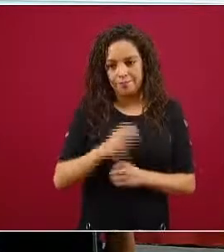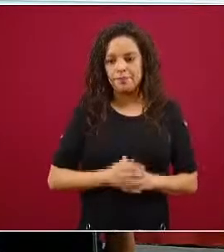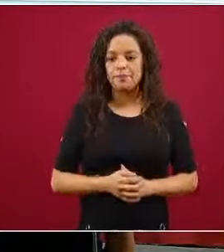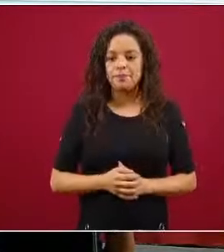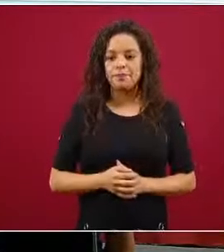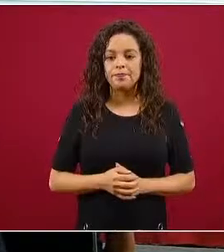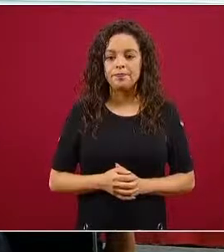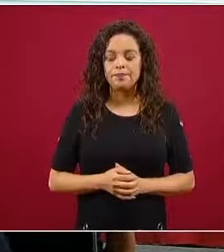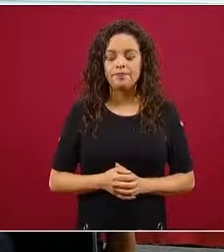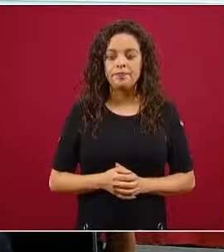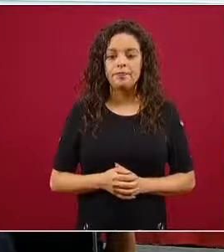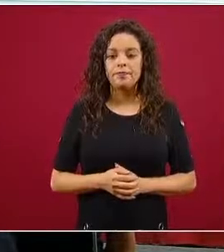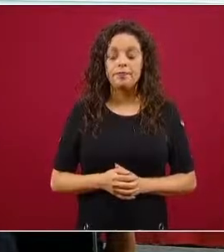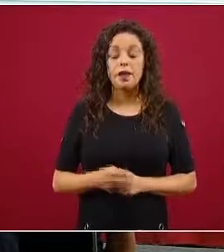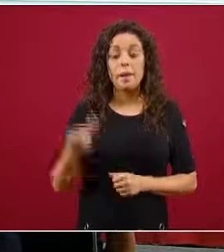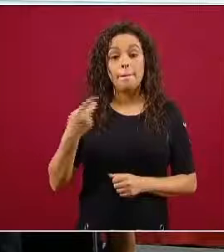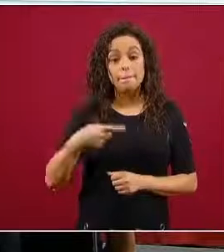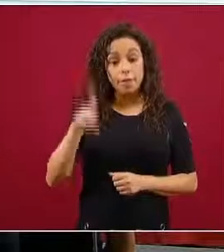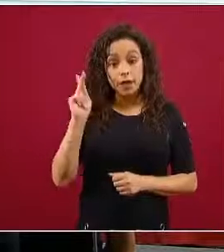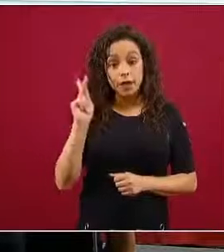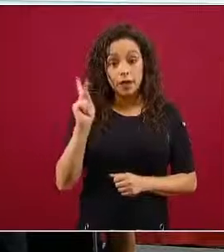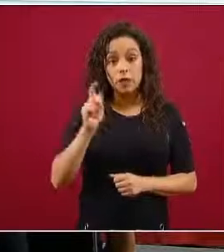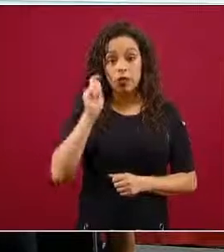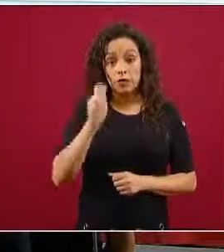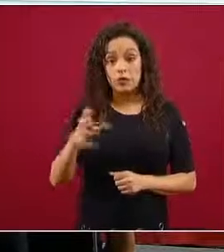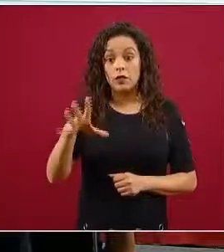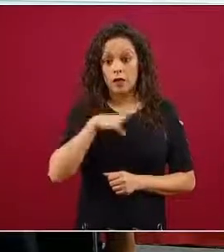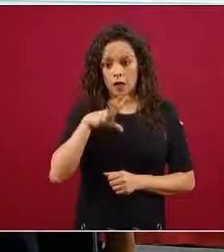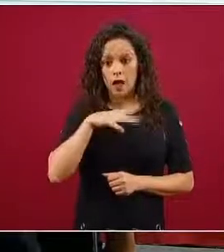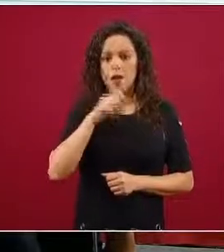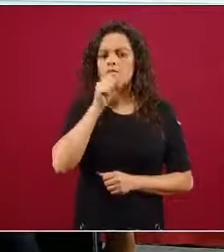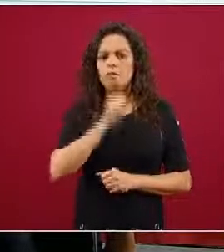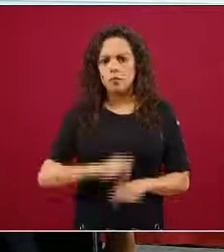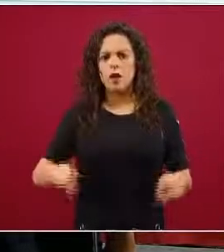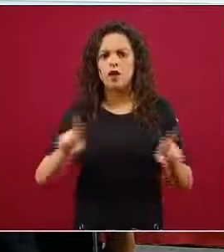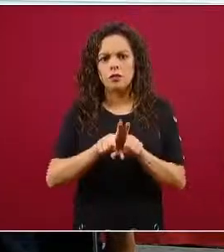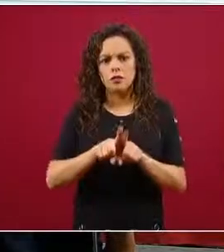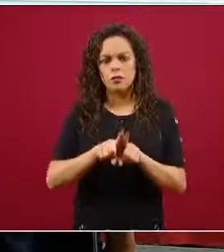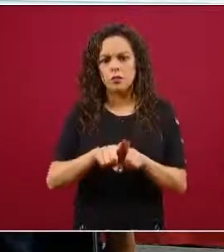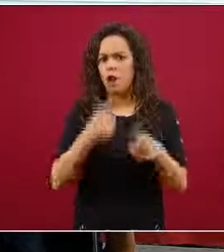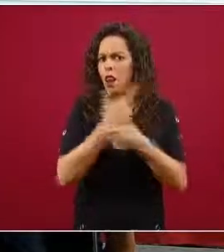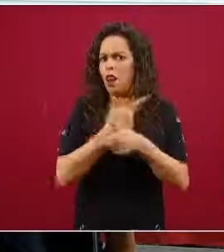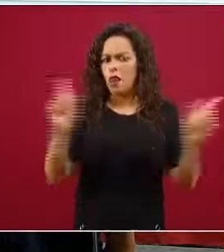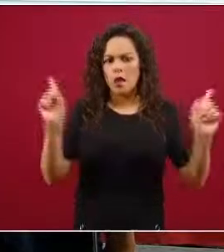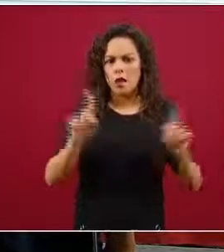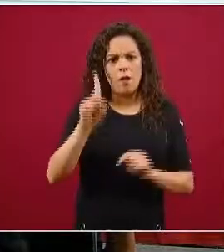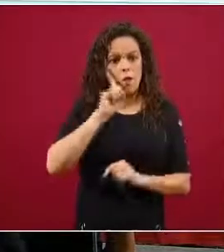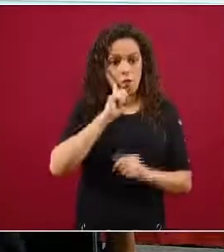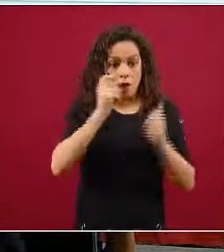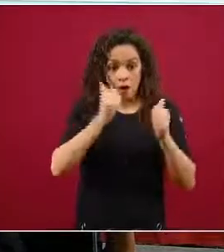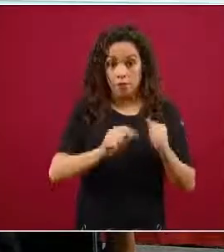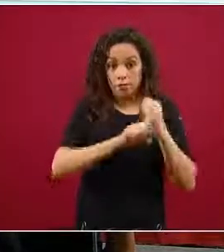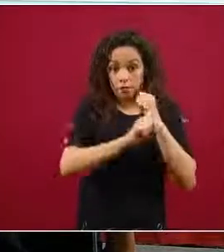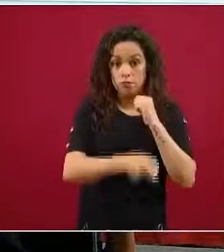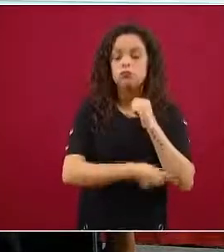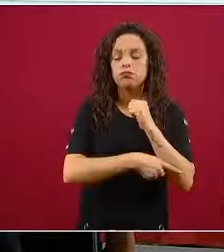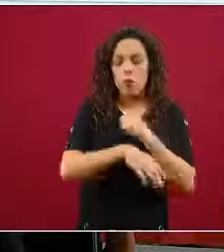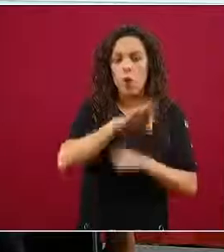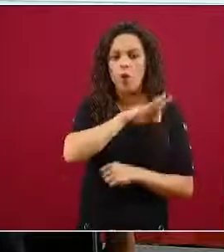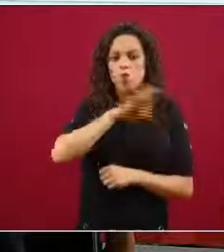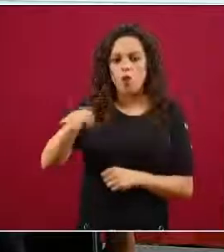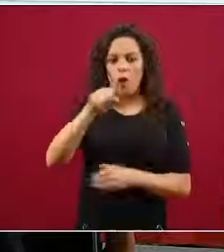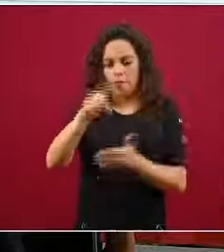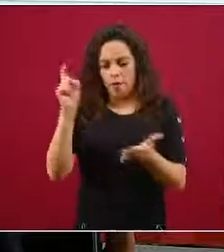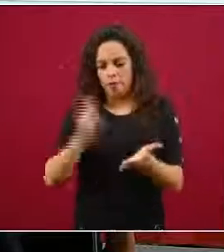Sin embargo, está a disposición también de cualquier mujer embarazada la página de coronavirus